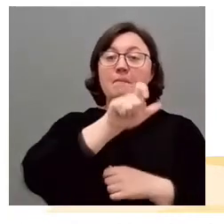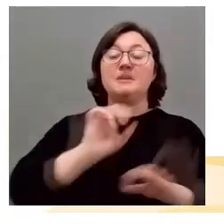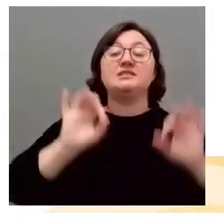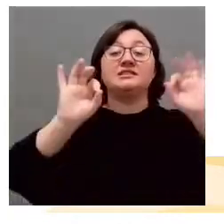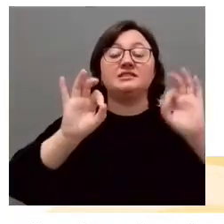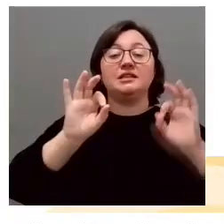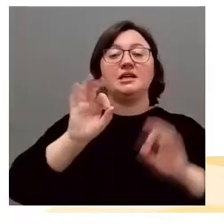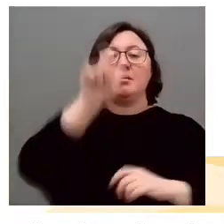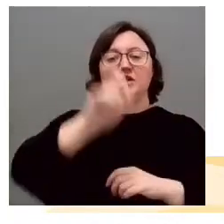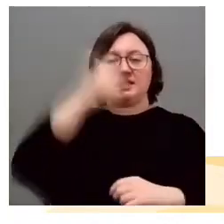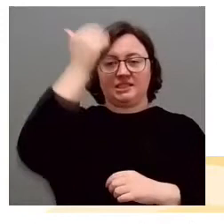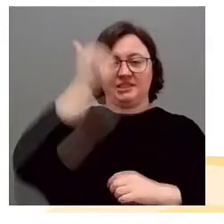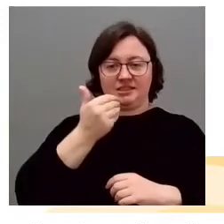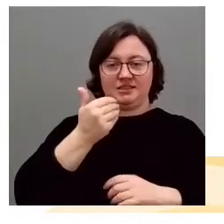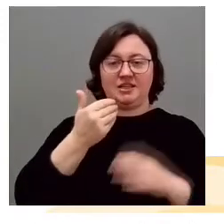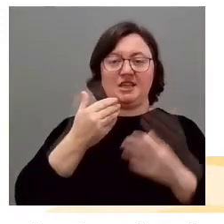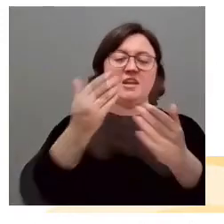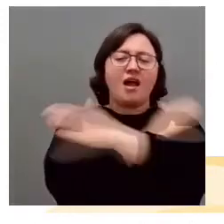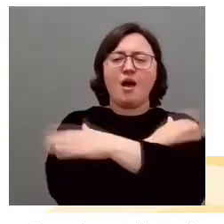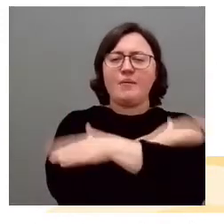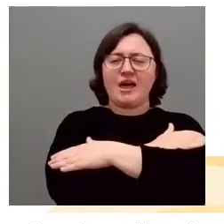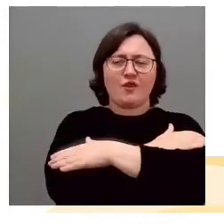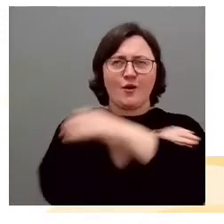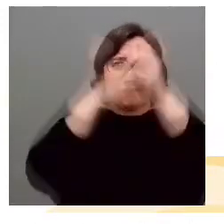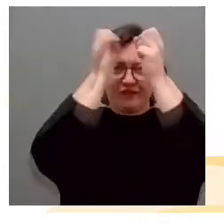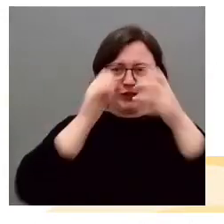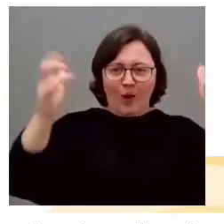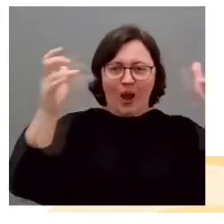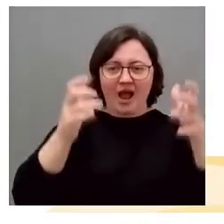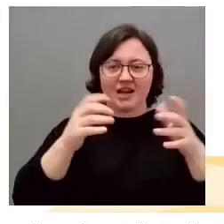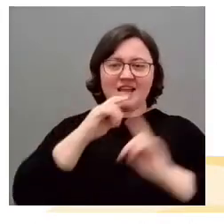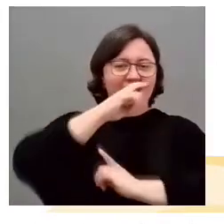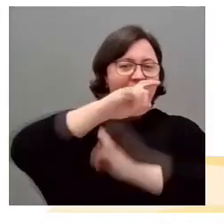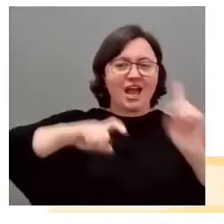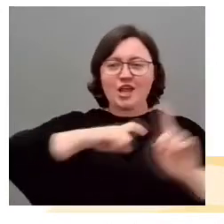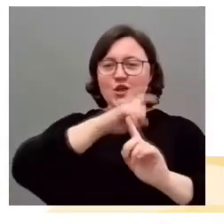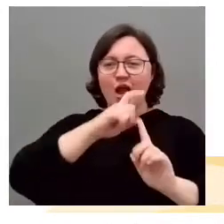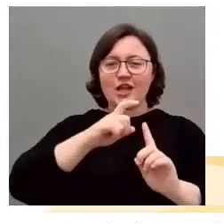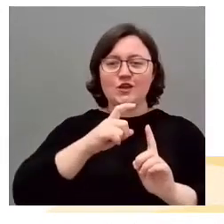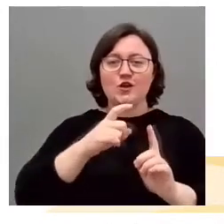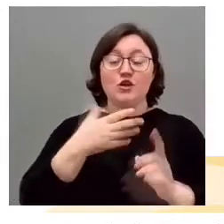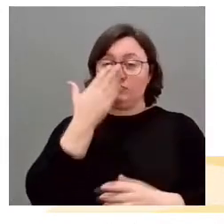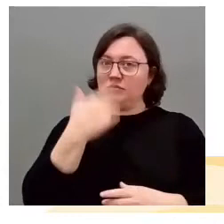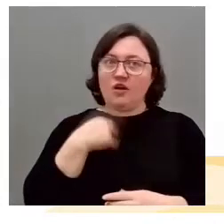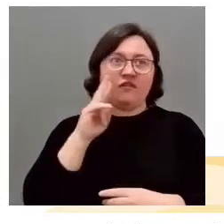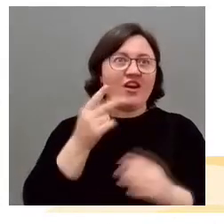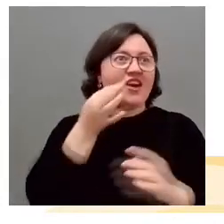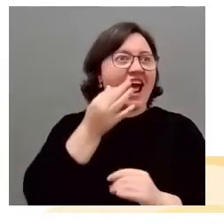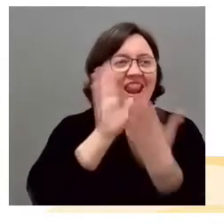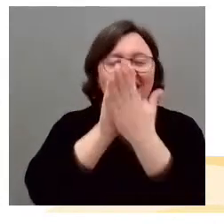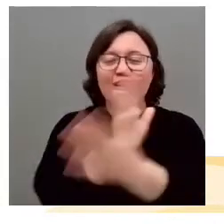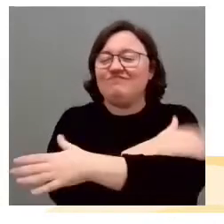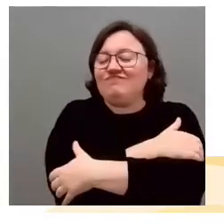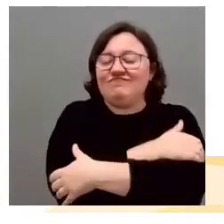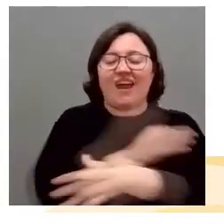parálisis cerebral, mandarles ese abrazo virtual que todos los años gozaba tanto veros de cerca y